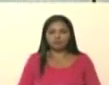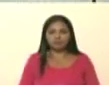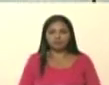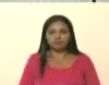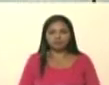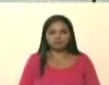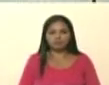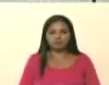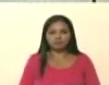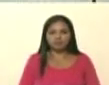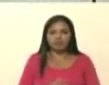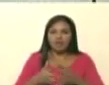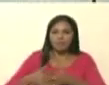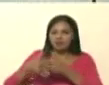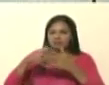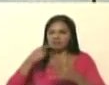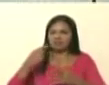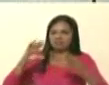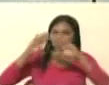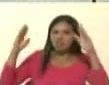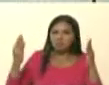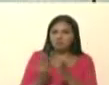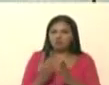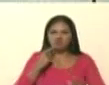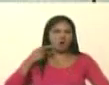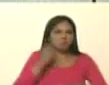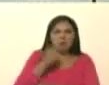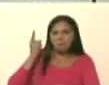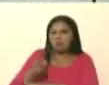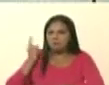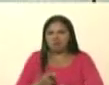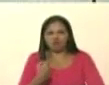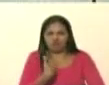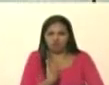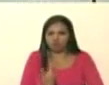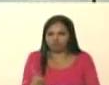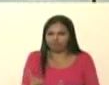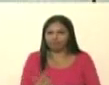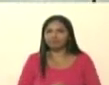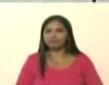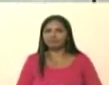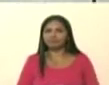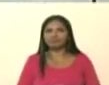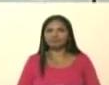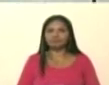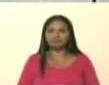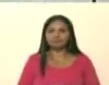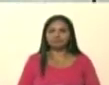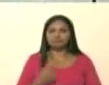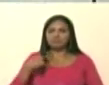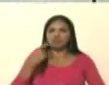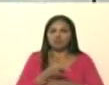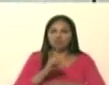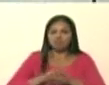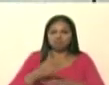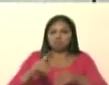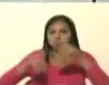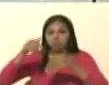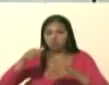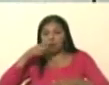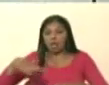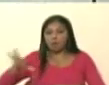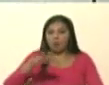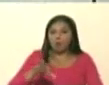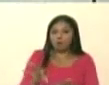el imperialismo dice en el mundo que yo soy dictador yo soy un dictador dictador electo por el pueblo